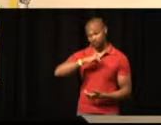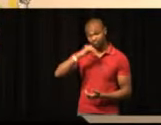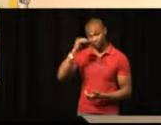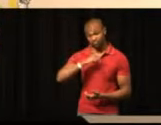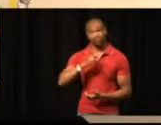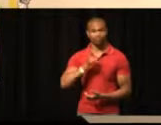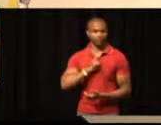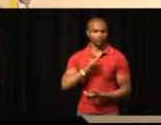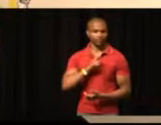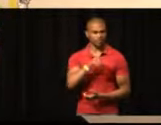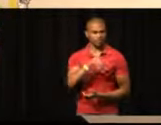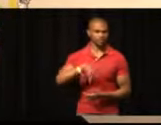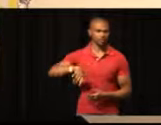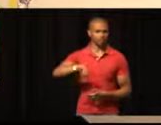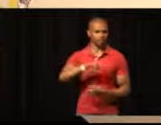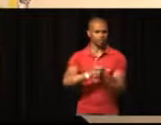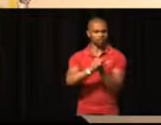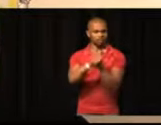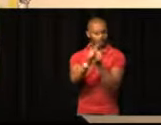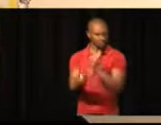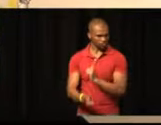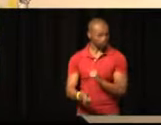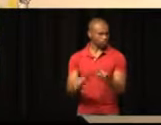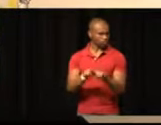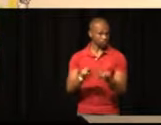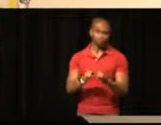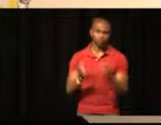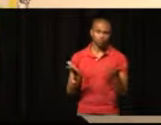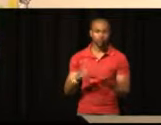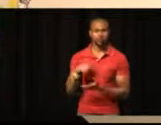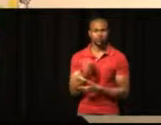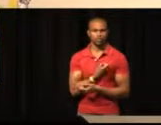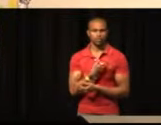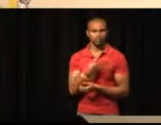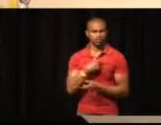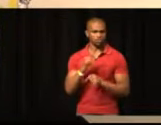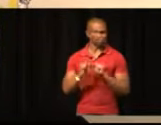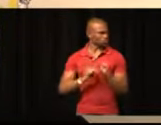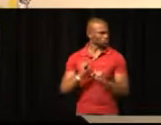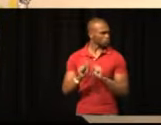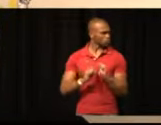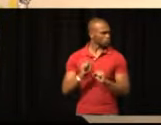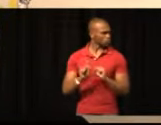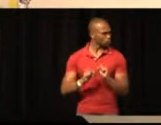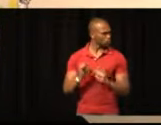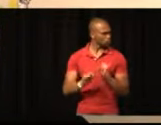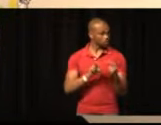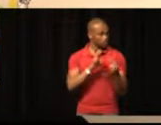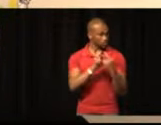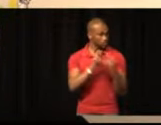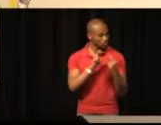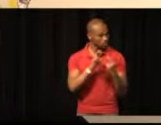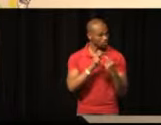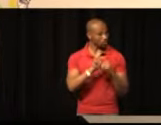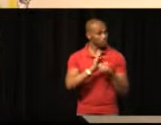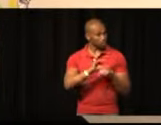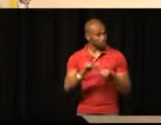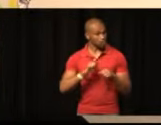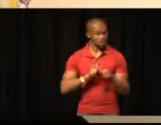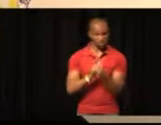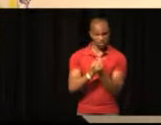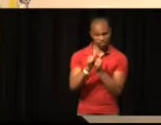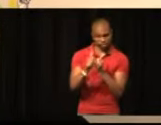debilidad que todavía tiene en esa área de deportes, si bien que hoy tenemos una